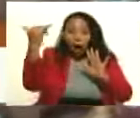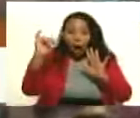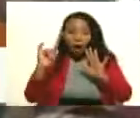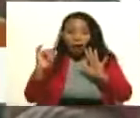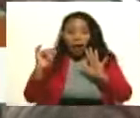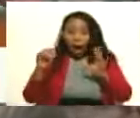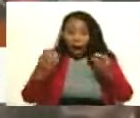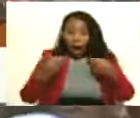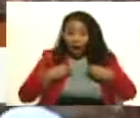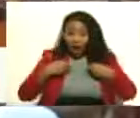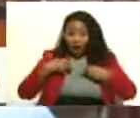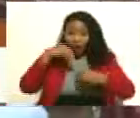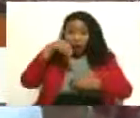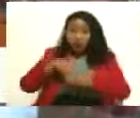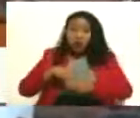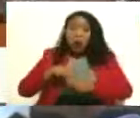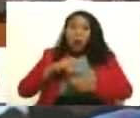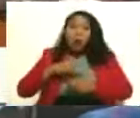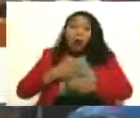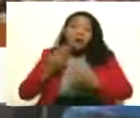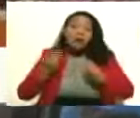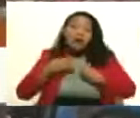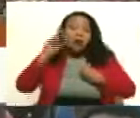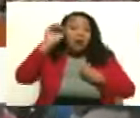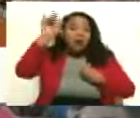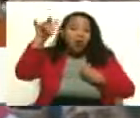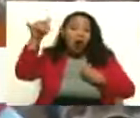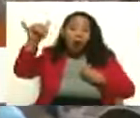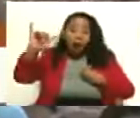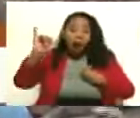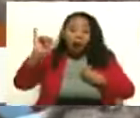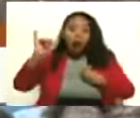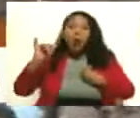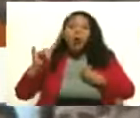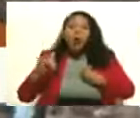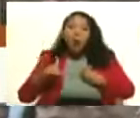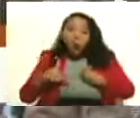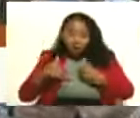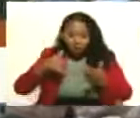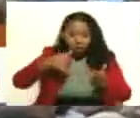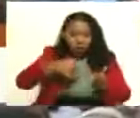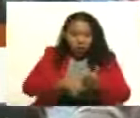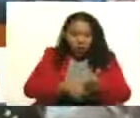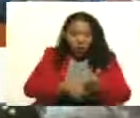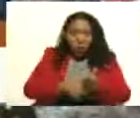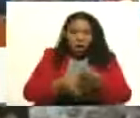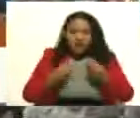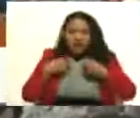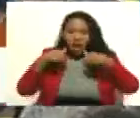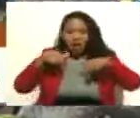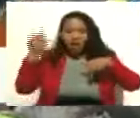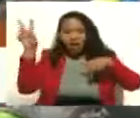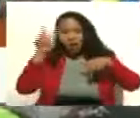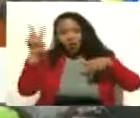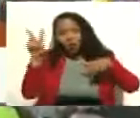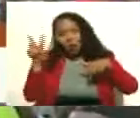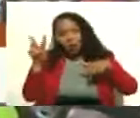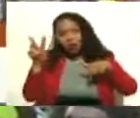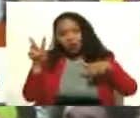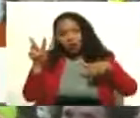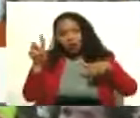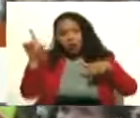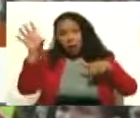que viva ahí ahora o pueda vivir en el futuro pueda tener la cédula de identidad venezolana, ¿verdad? Y